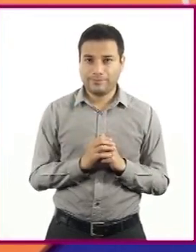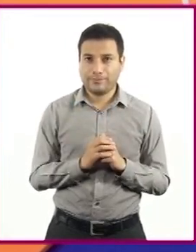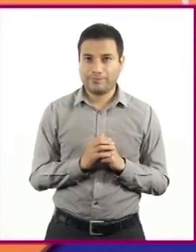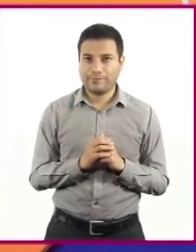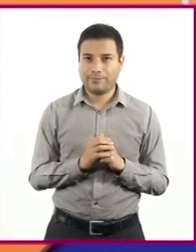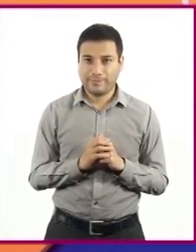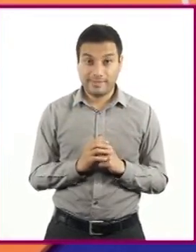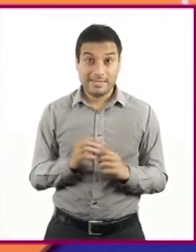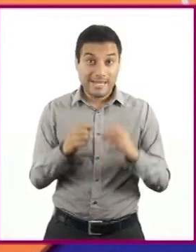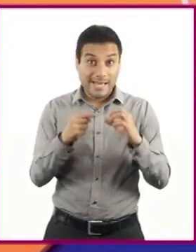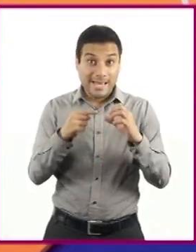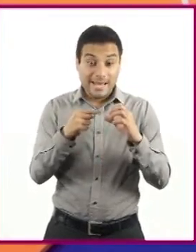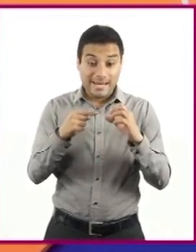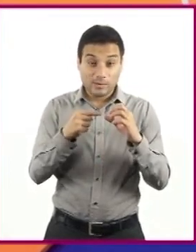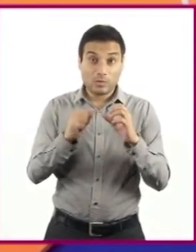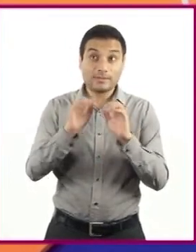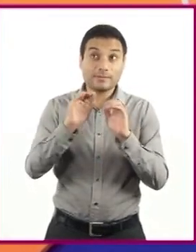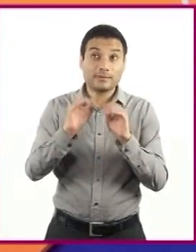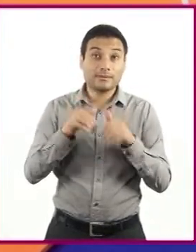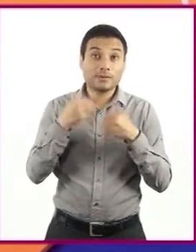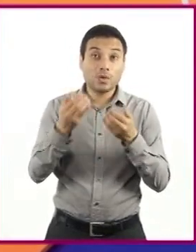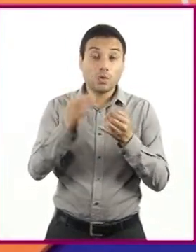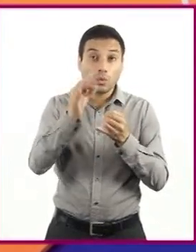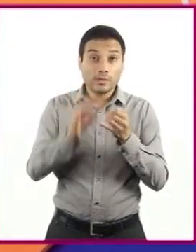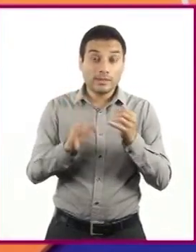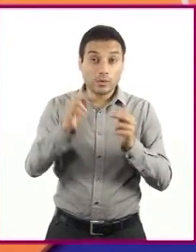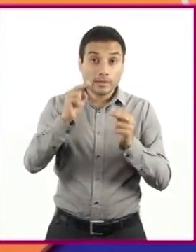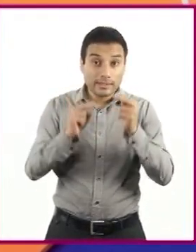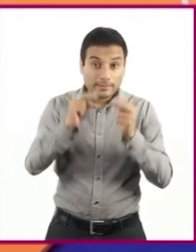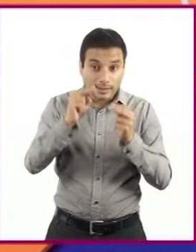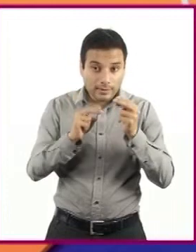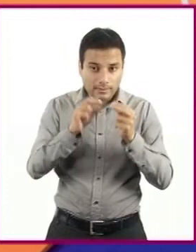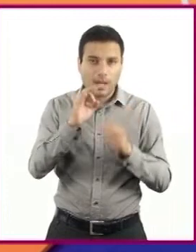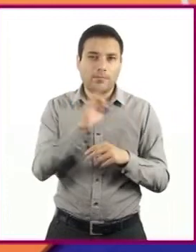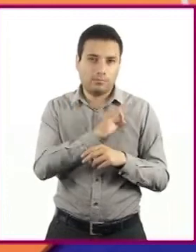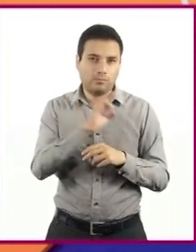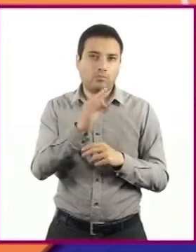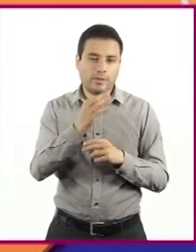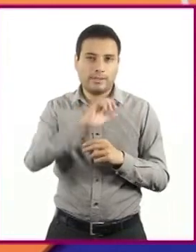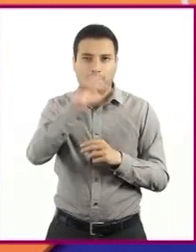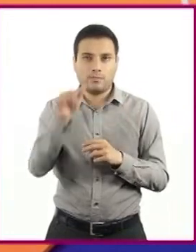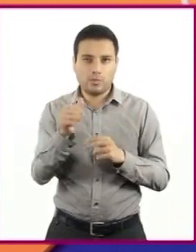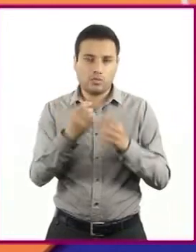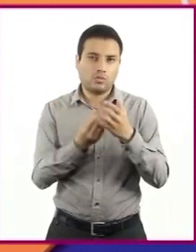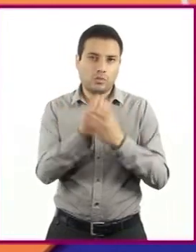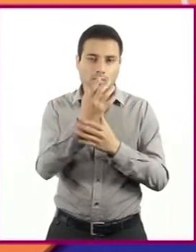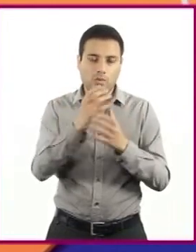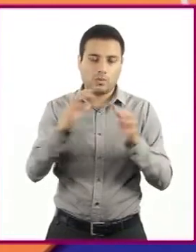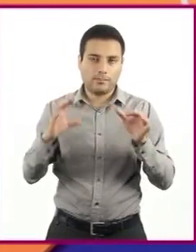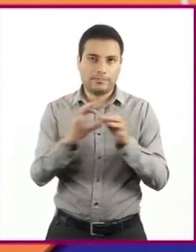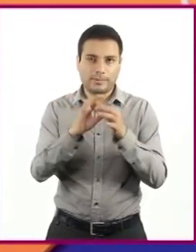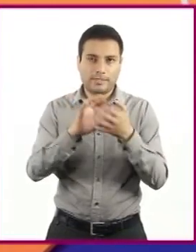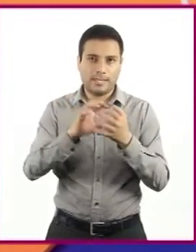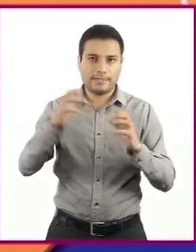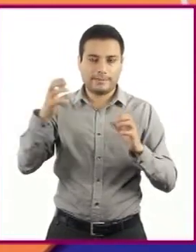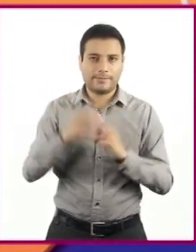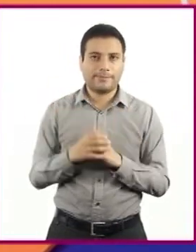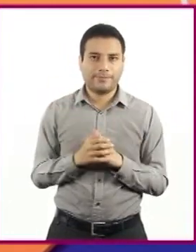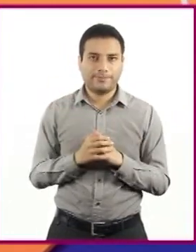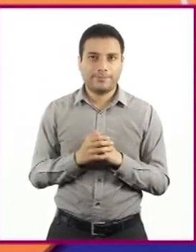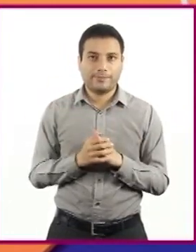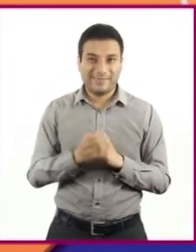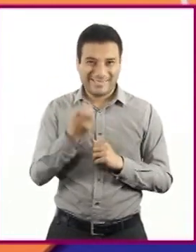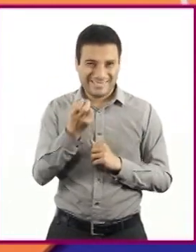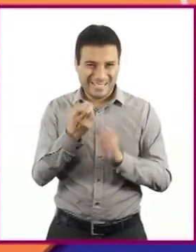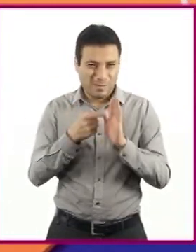las capas externas son los que intervienen en las reacciones químicas y formación de enlaces. Por lo tanto, en el